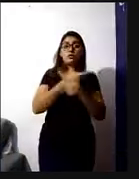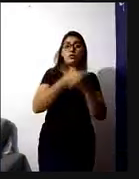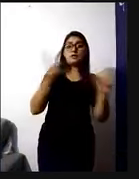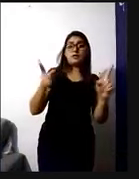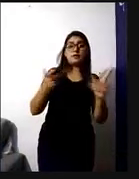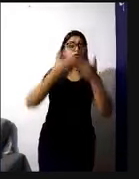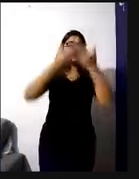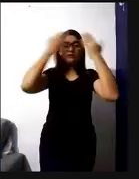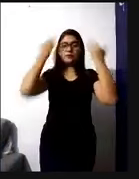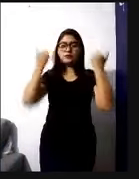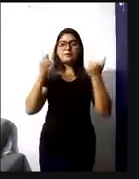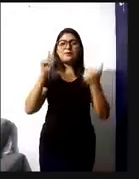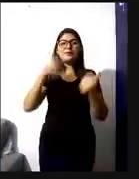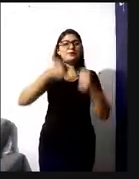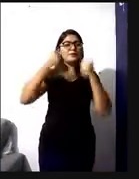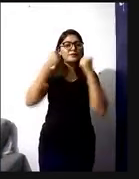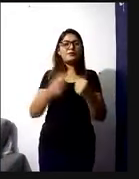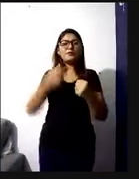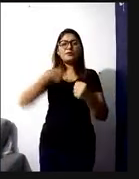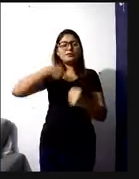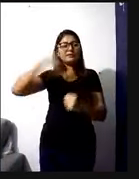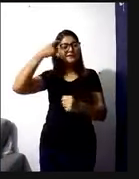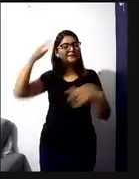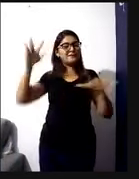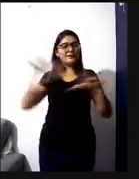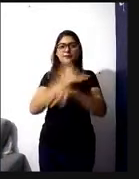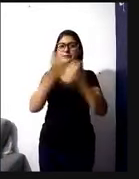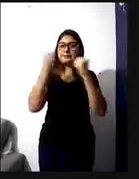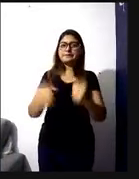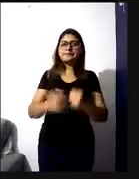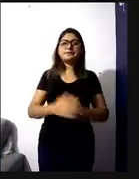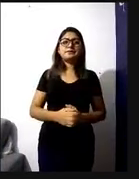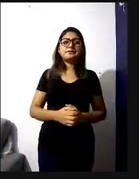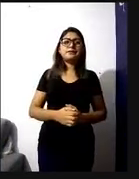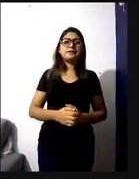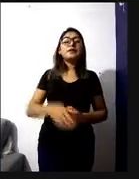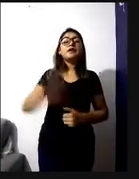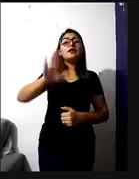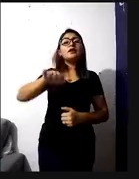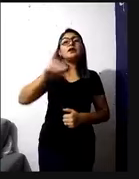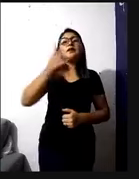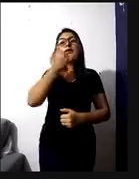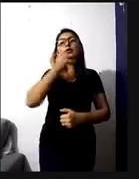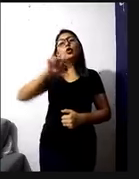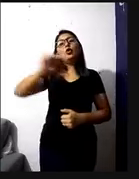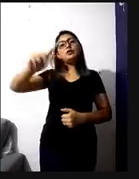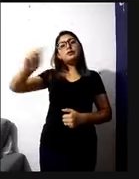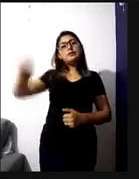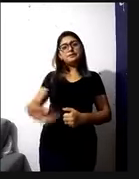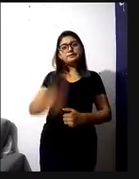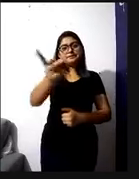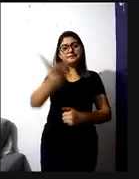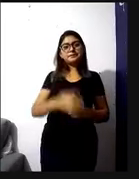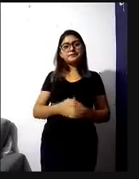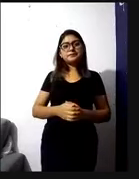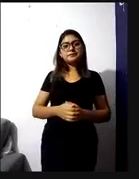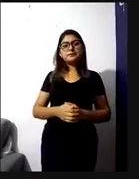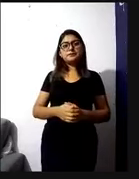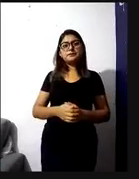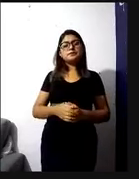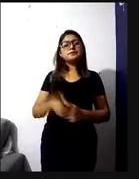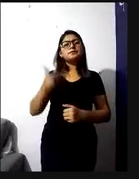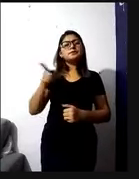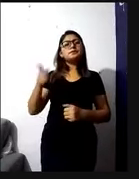cambiar. Maestra, tenemos otra pregunta y es respecto de la siguiente